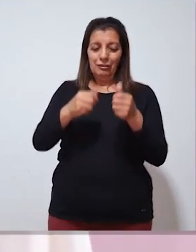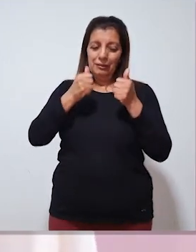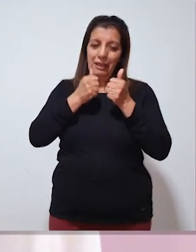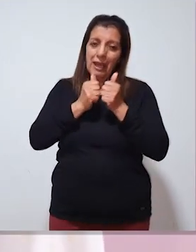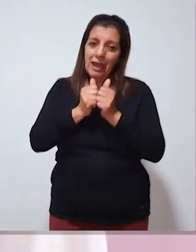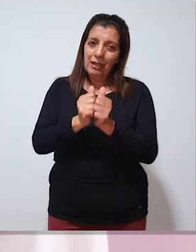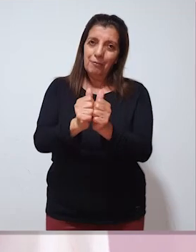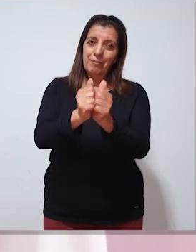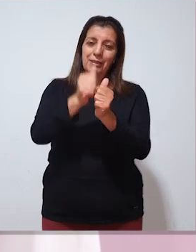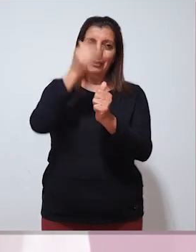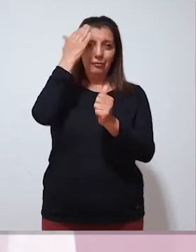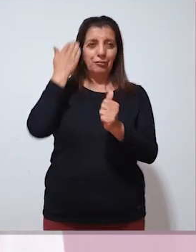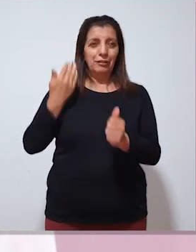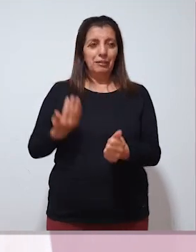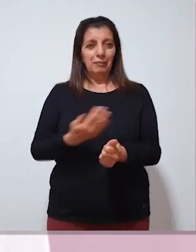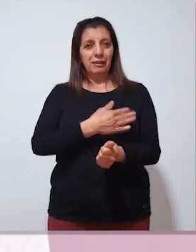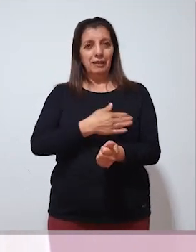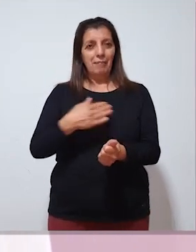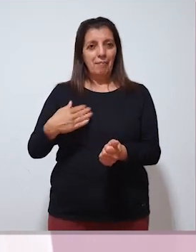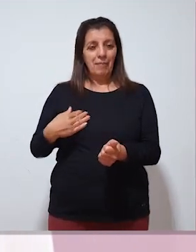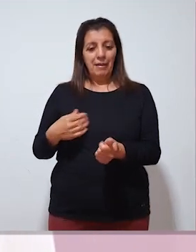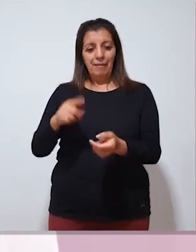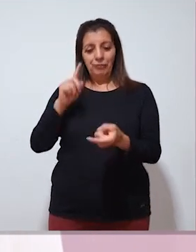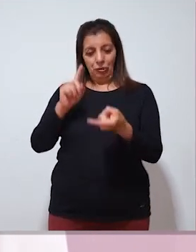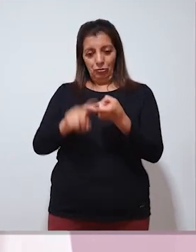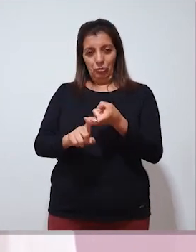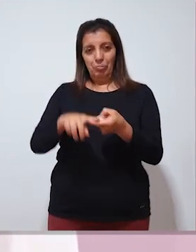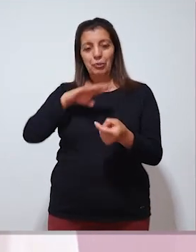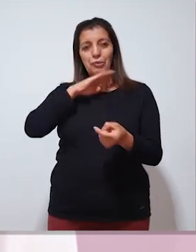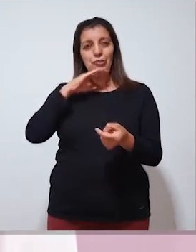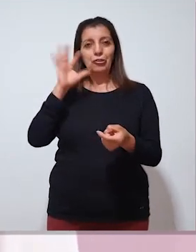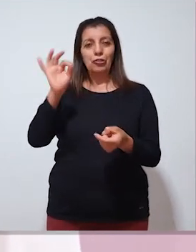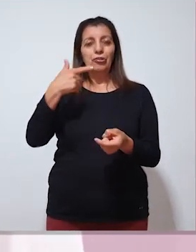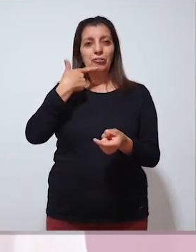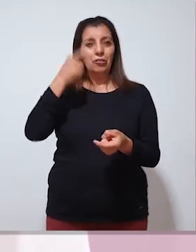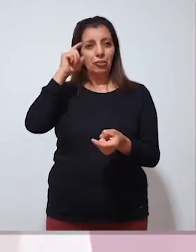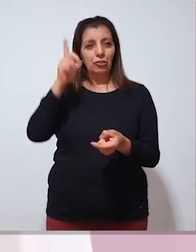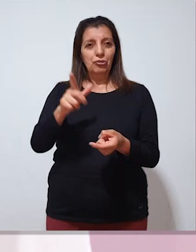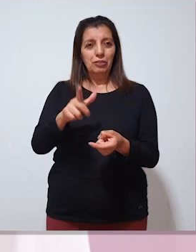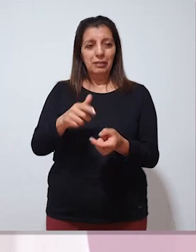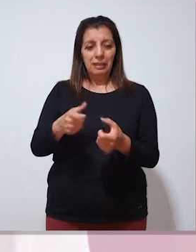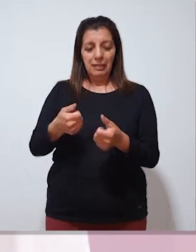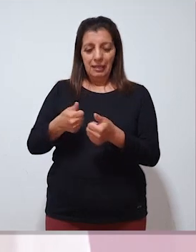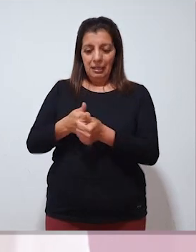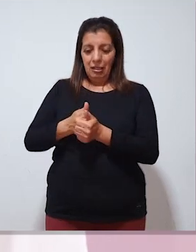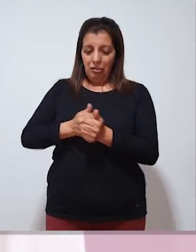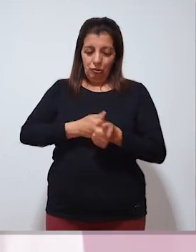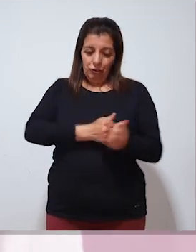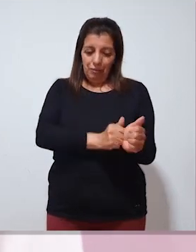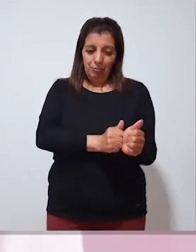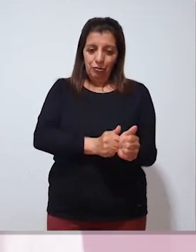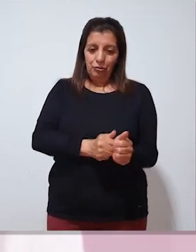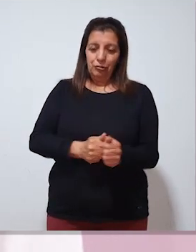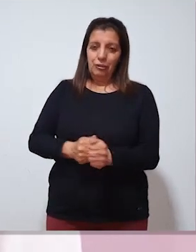Dios, con San José, su esposo, los apóstoles y los mártires, y todos los santos, por cuya